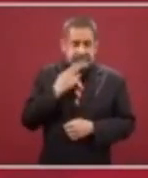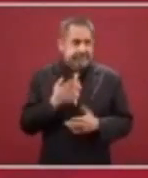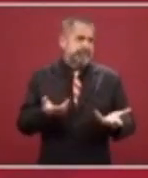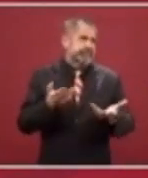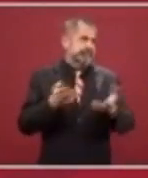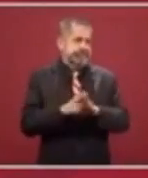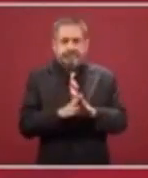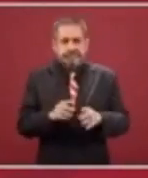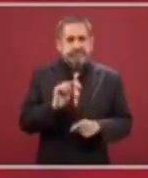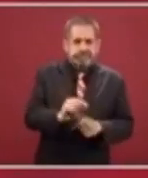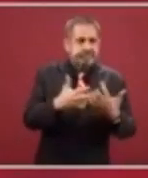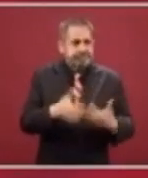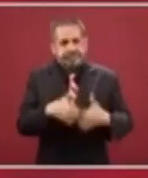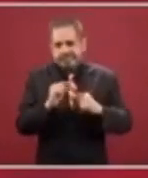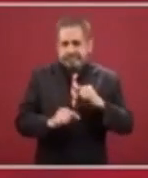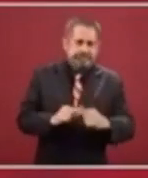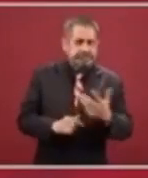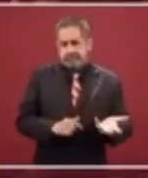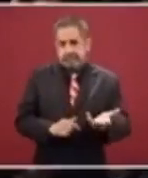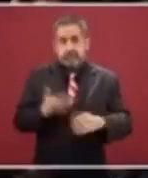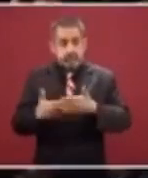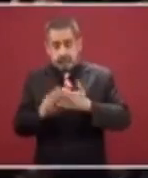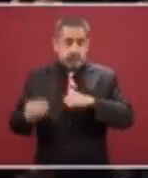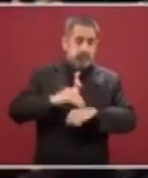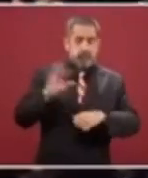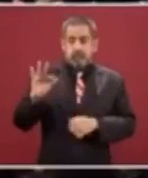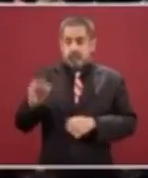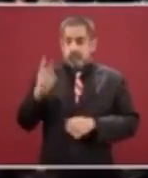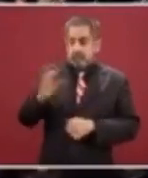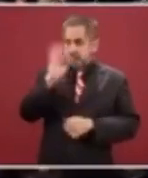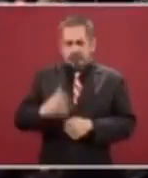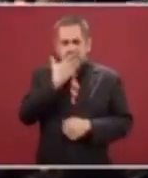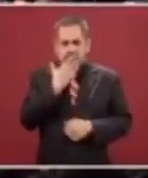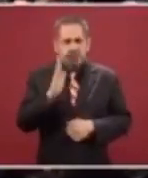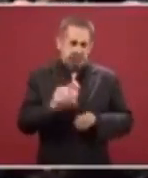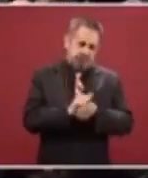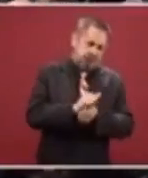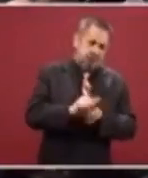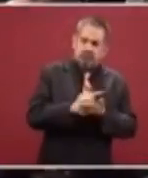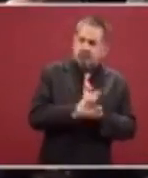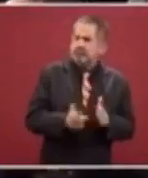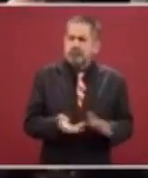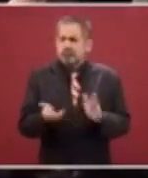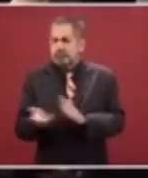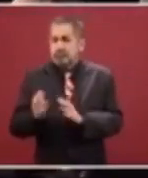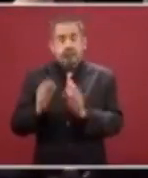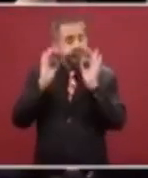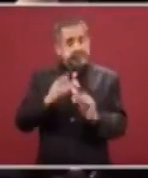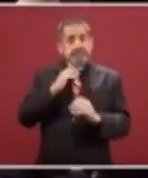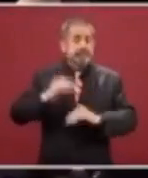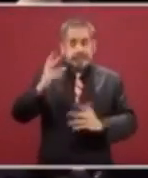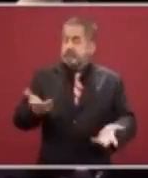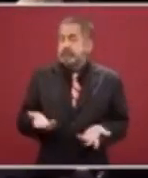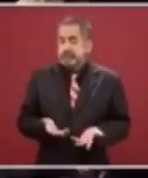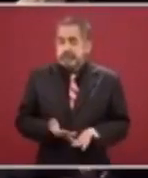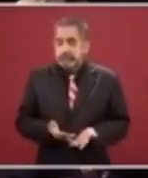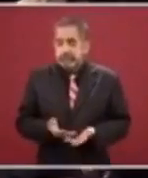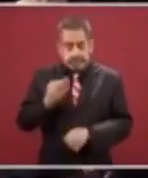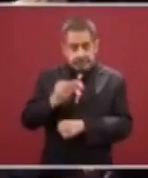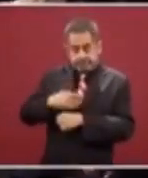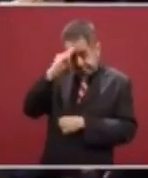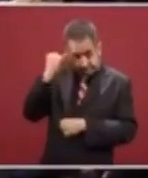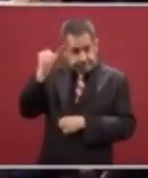su capacidad de producción y ha aumentado a 42% la capacidad de refinación. Y tenemos un